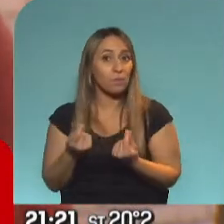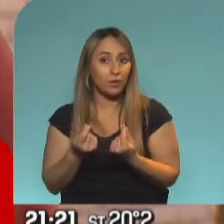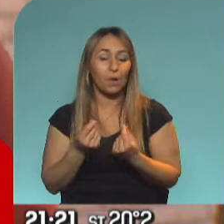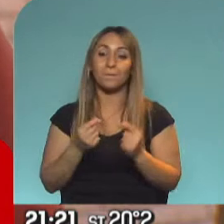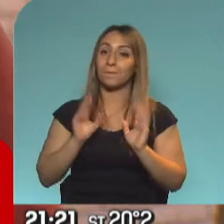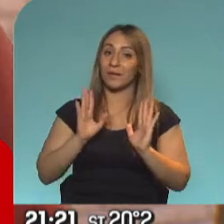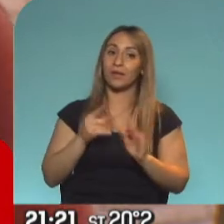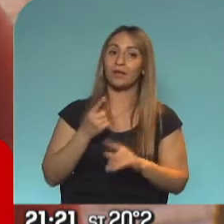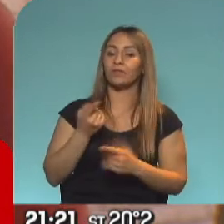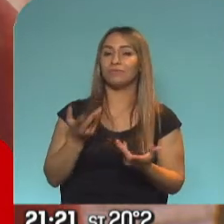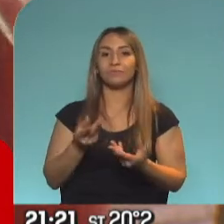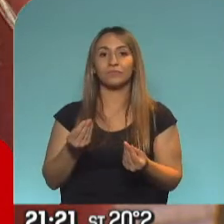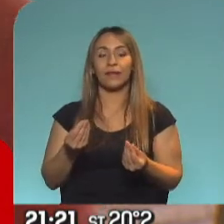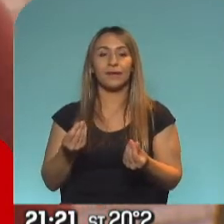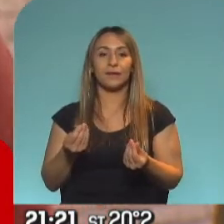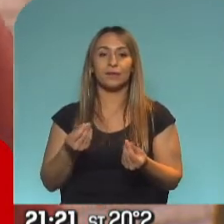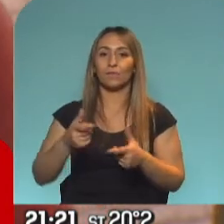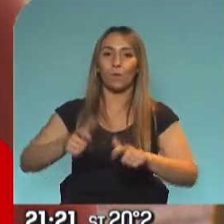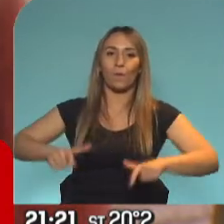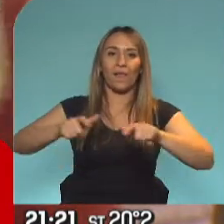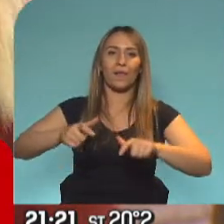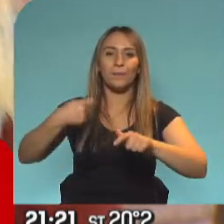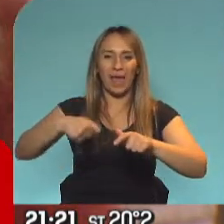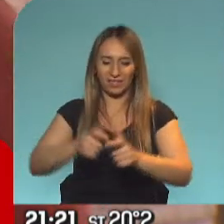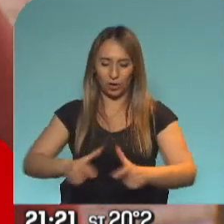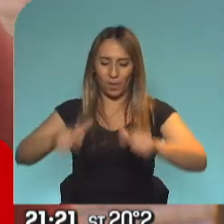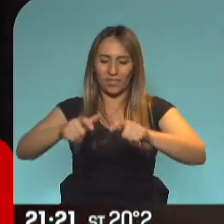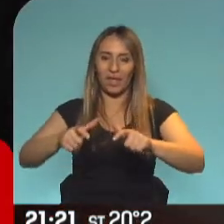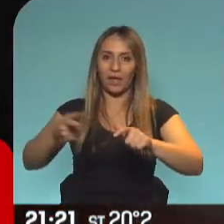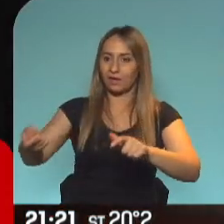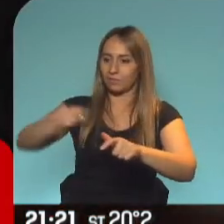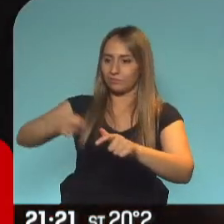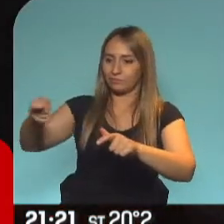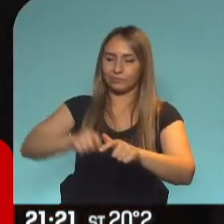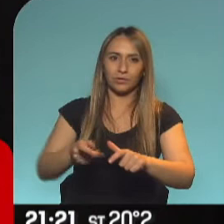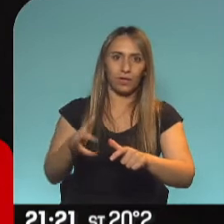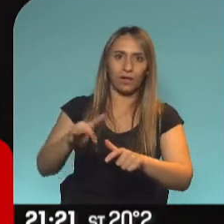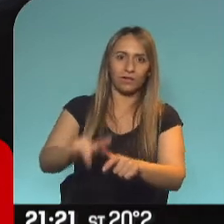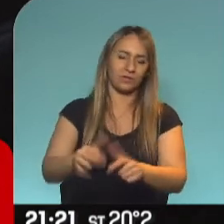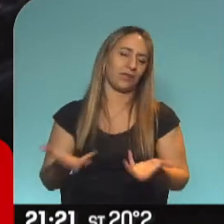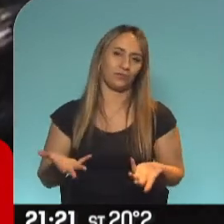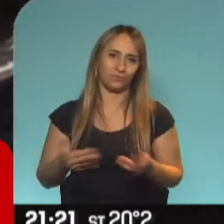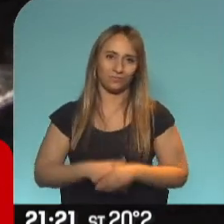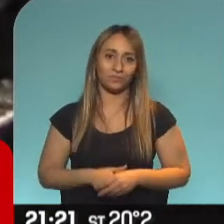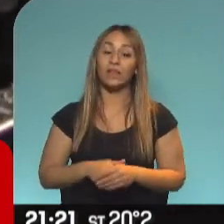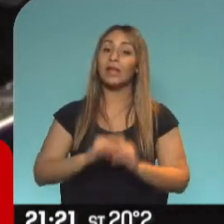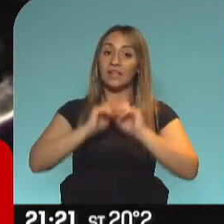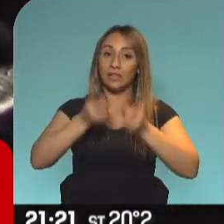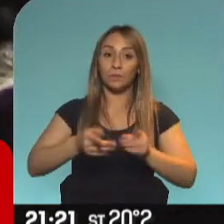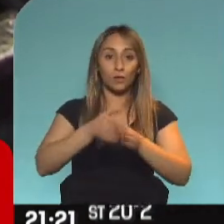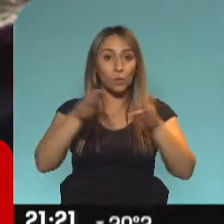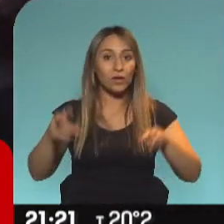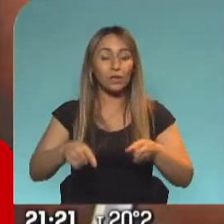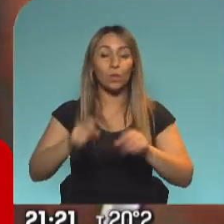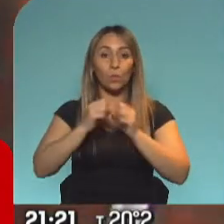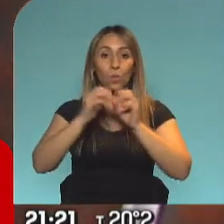sin tener que recurrir a una bandejita de plástico por cada plato que compre. Y algo que empezó a pasar ahora en cuarentena, también gracias a que